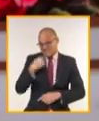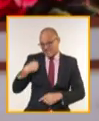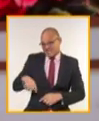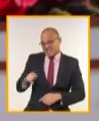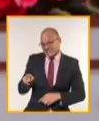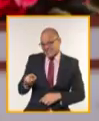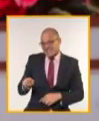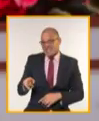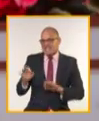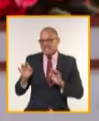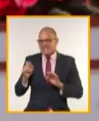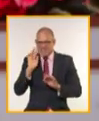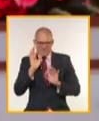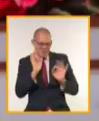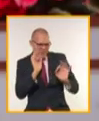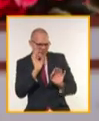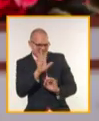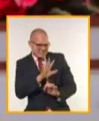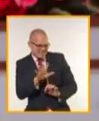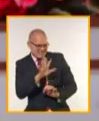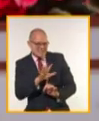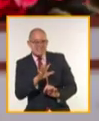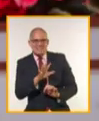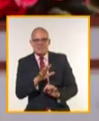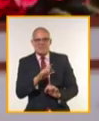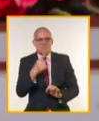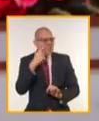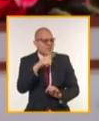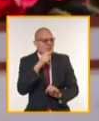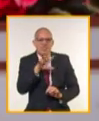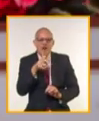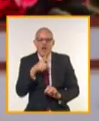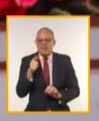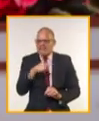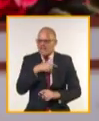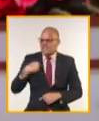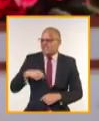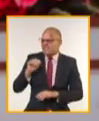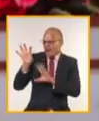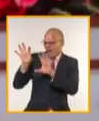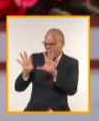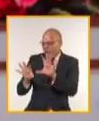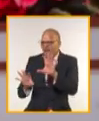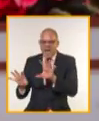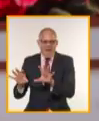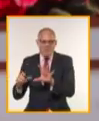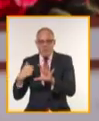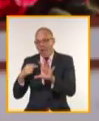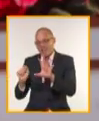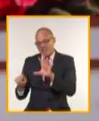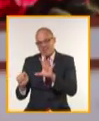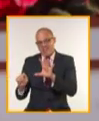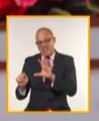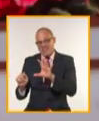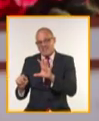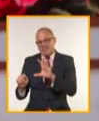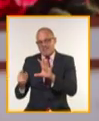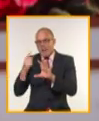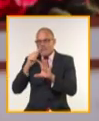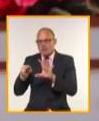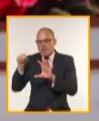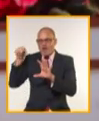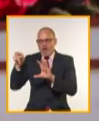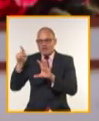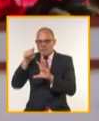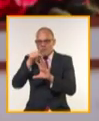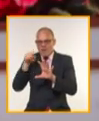siempre personas preguntan si China de cantonés o otro lugar, porque práctica mayoría